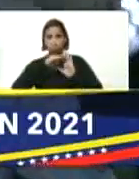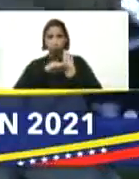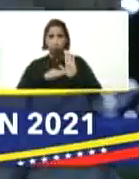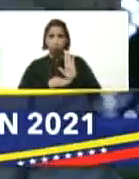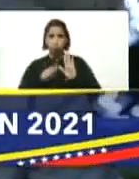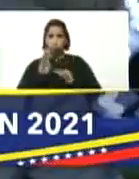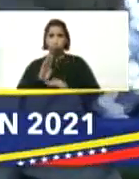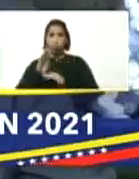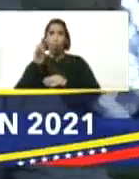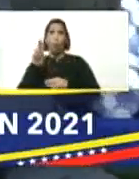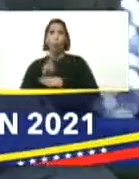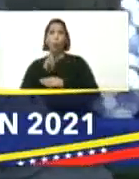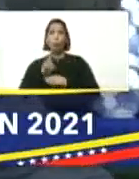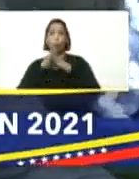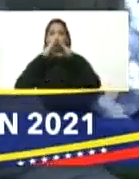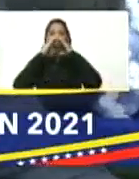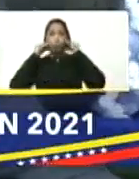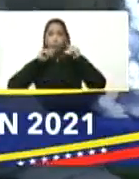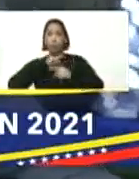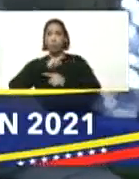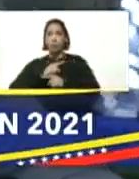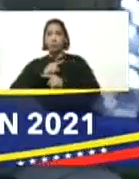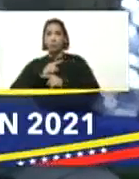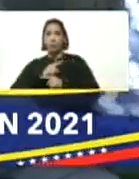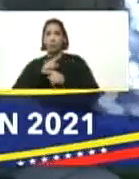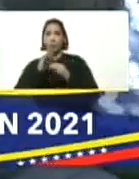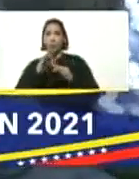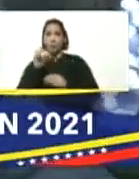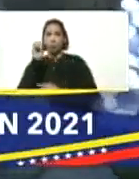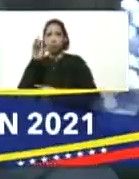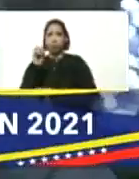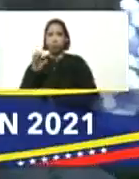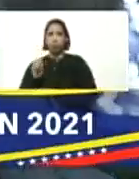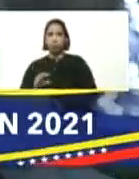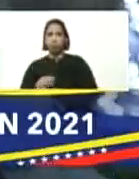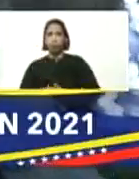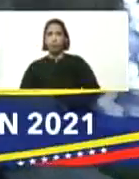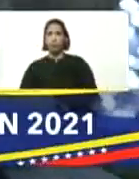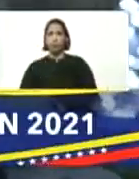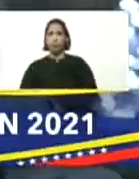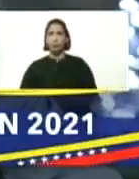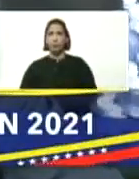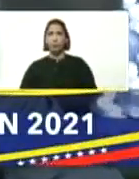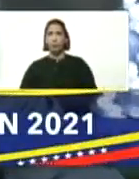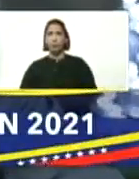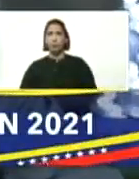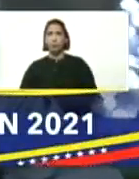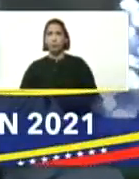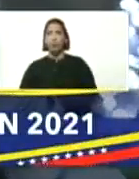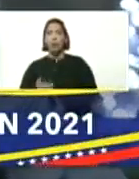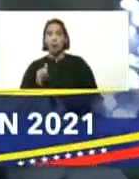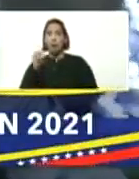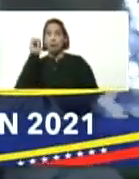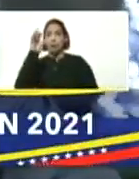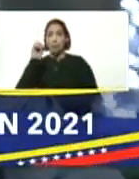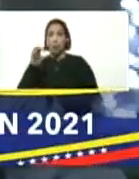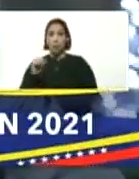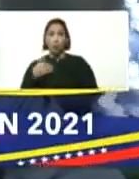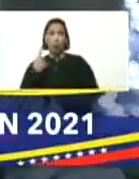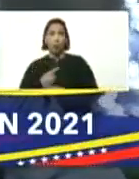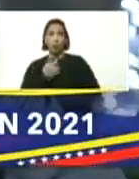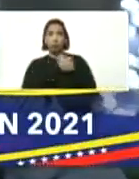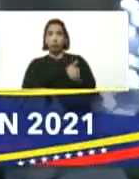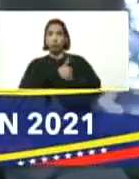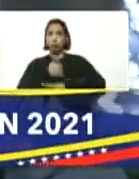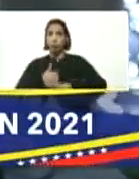obligatorio del tapaboca y el mecanismo del semáforo que han dispuesto las autoridades sanitarias. ¿Va a haber semáforo entonces? Va a haber el semáforo.